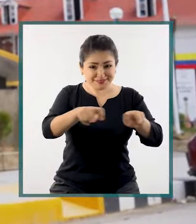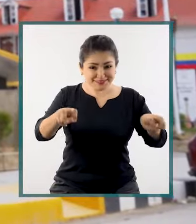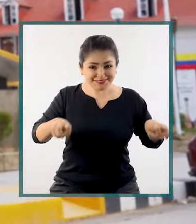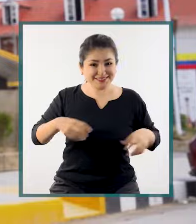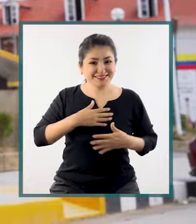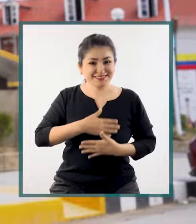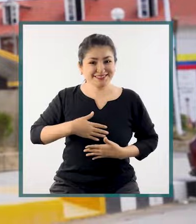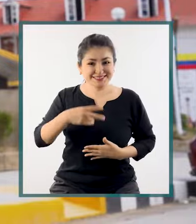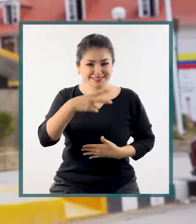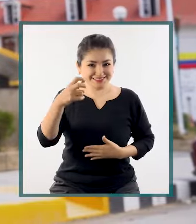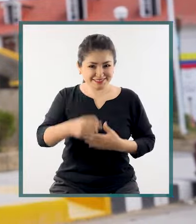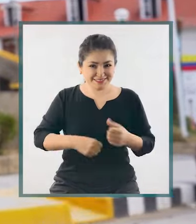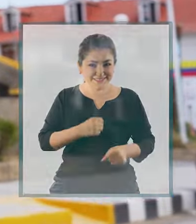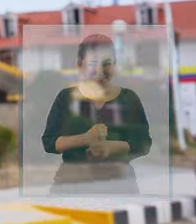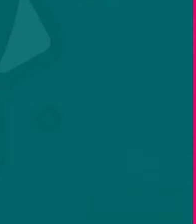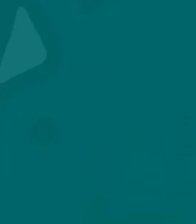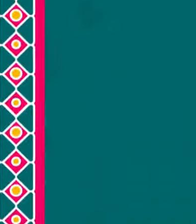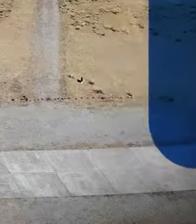estamos en Modo Bicentenario.